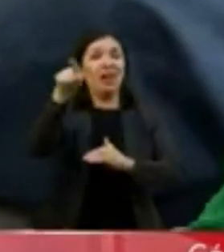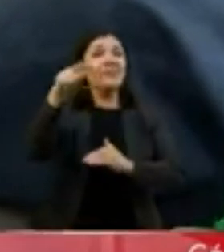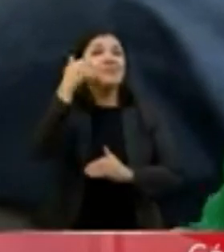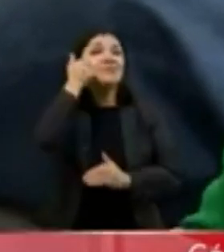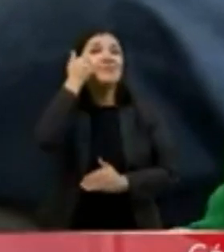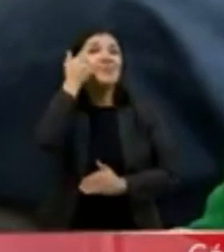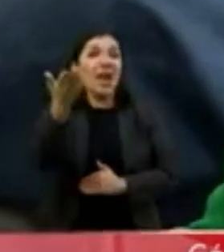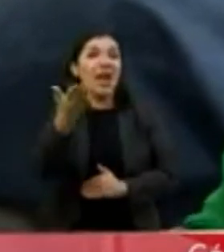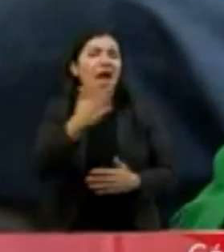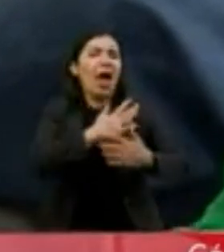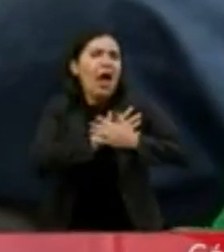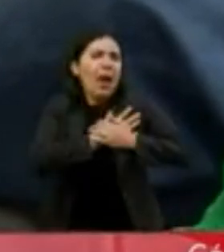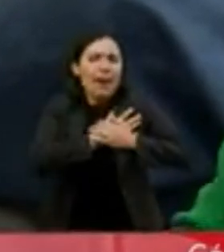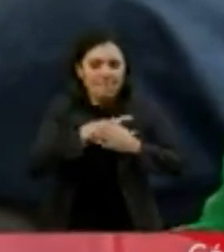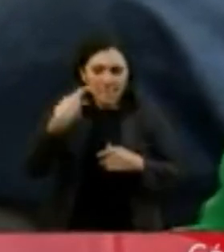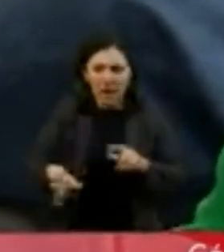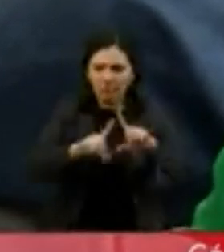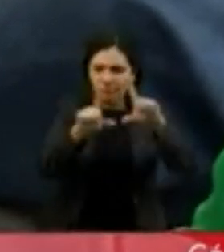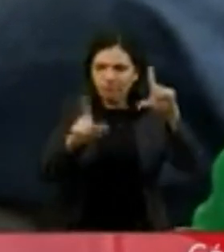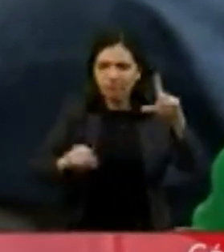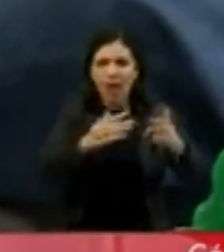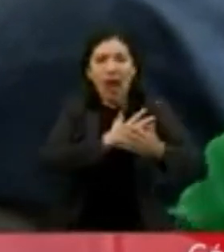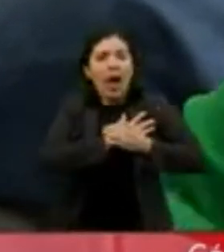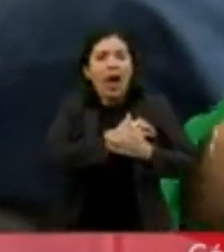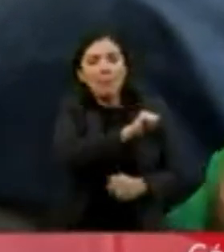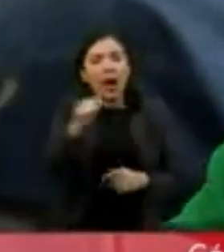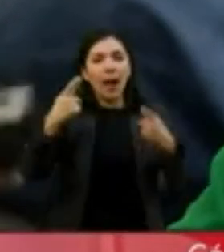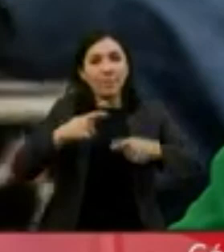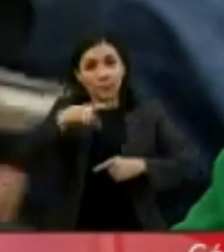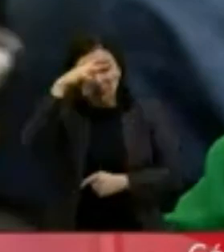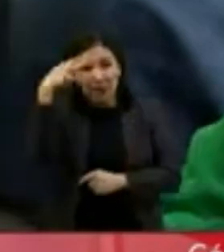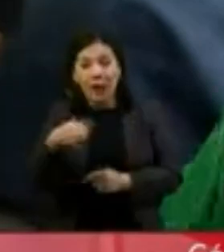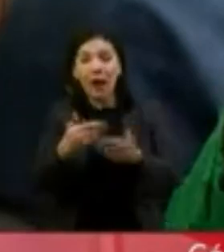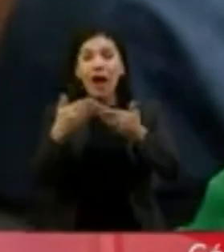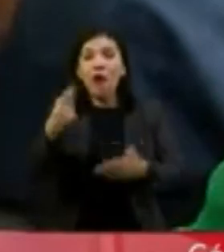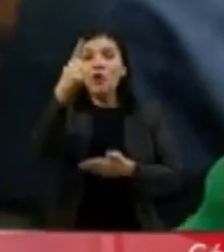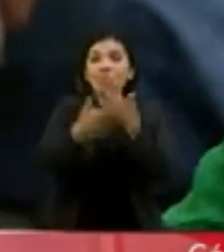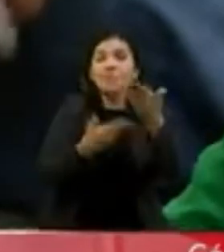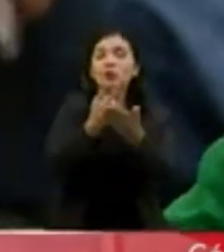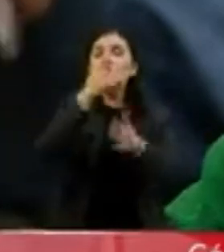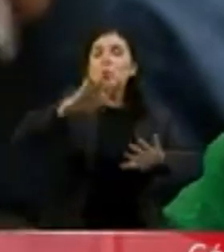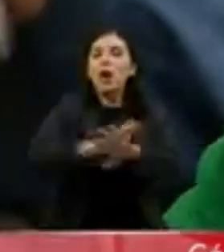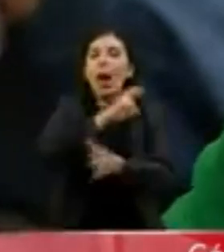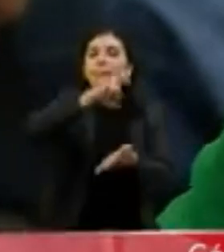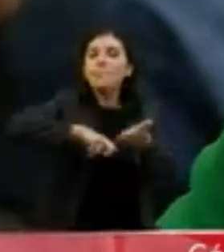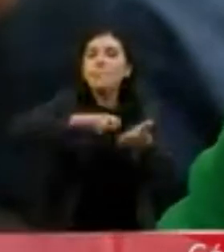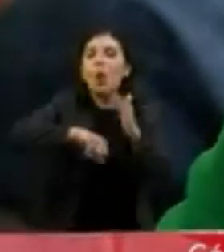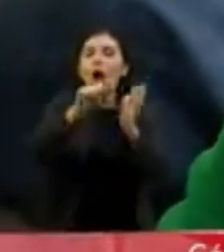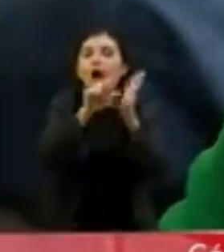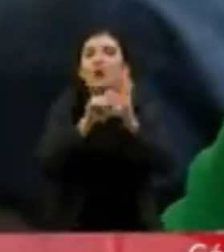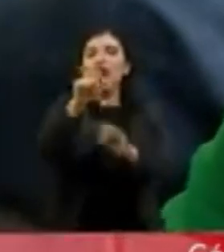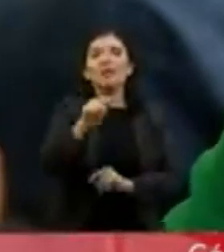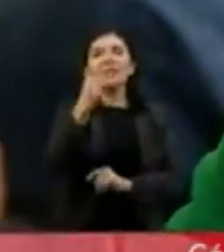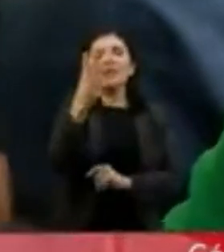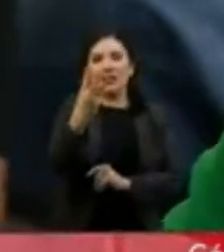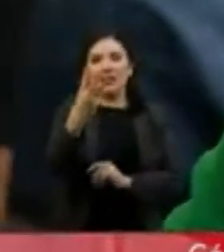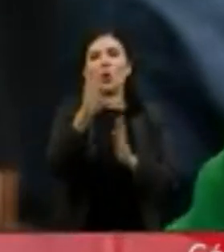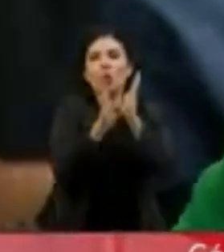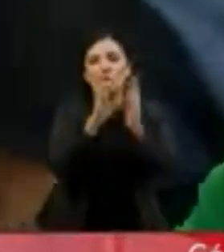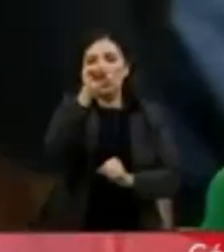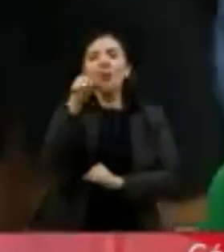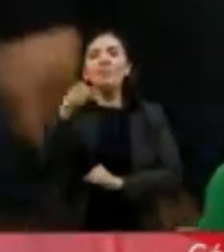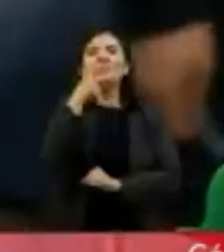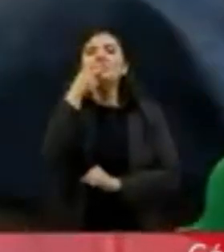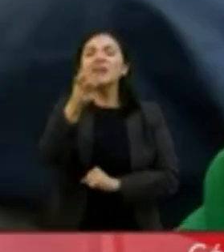quiere ama a la nación ama a las y los mexicanos Presenta una modificación al 73 constitucional En lo cual